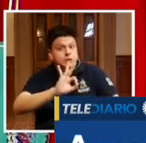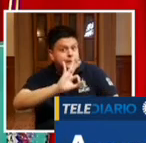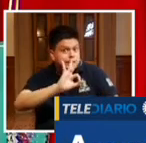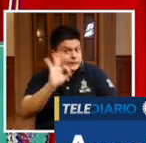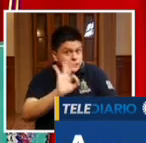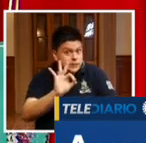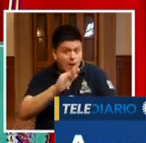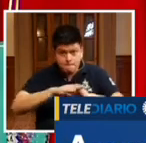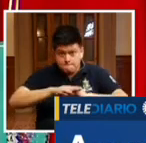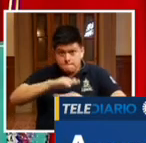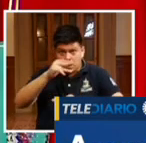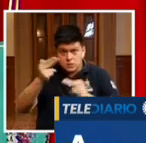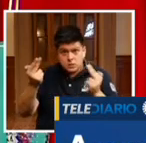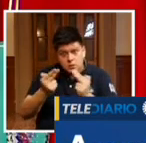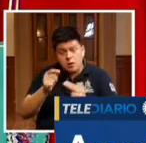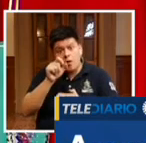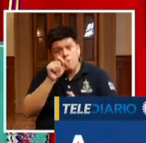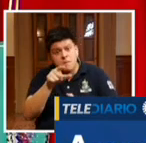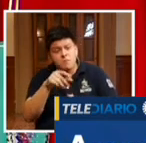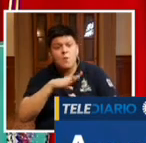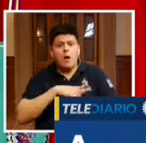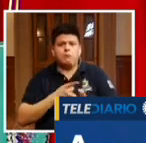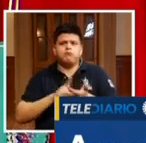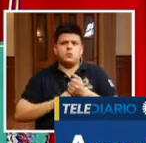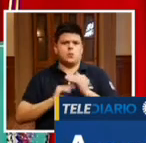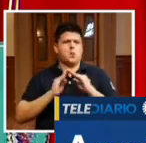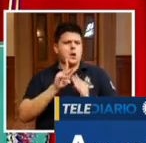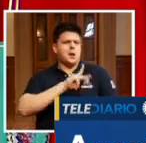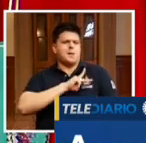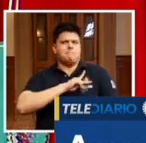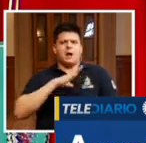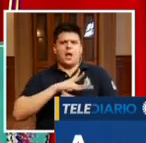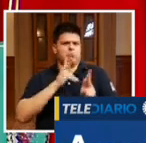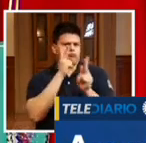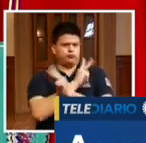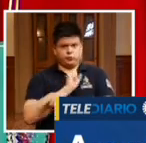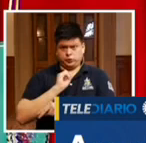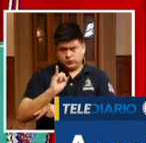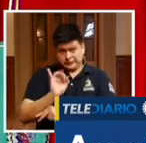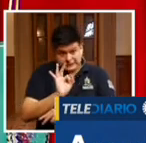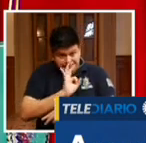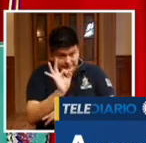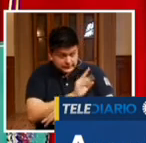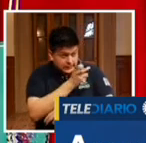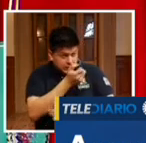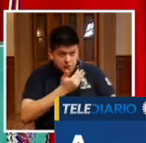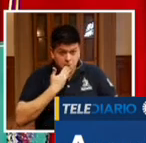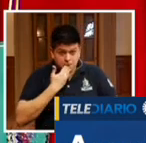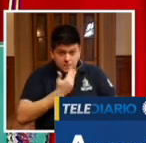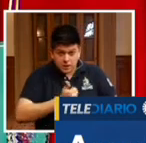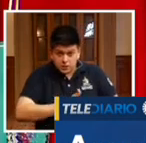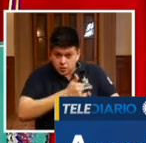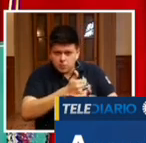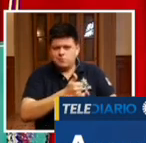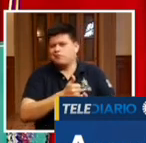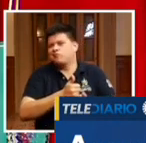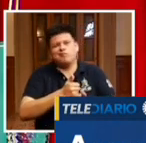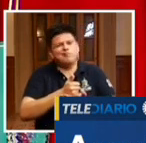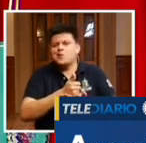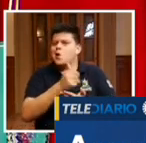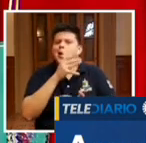más de eso, aunque tengas el oxígeno en casa, a lo mejor esa no es la manera más segura porque ya no se te va a